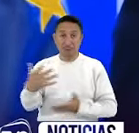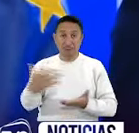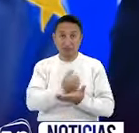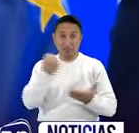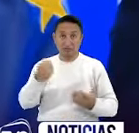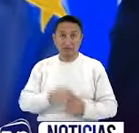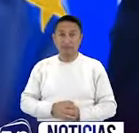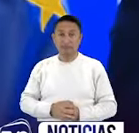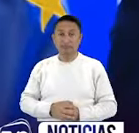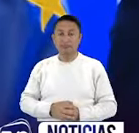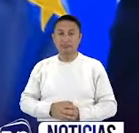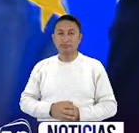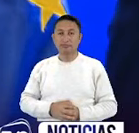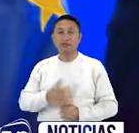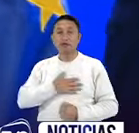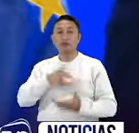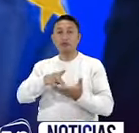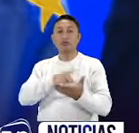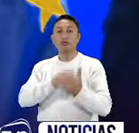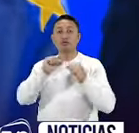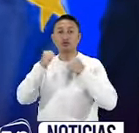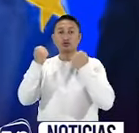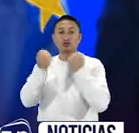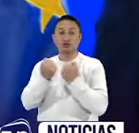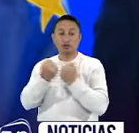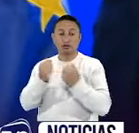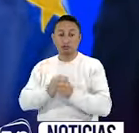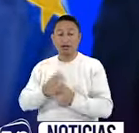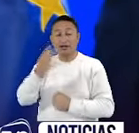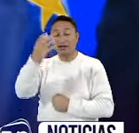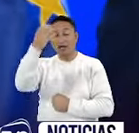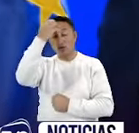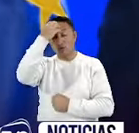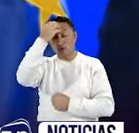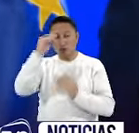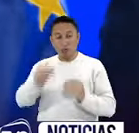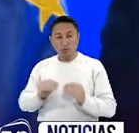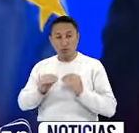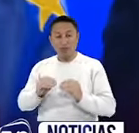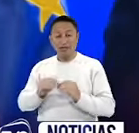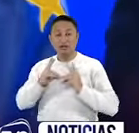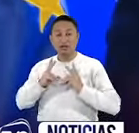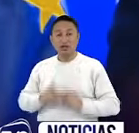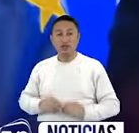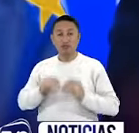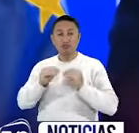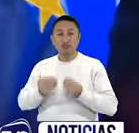para nuestros programas sociales, para dar educación, para dar salud,